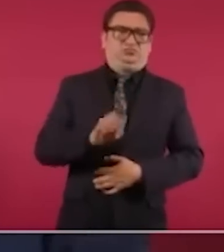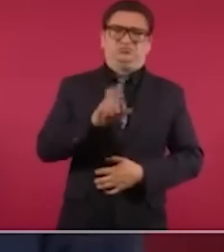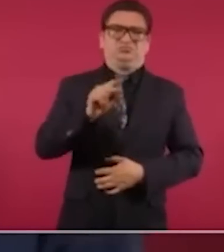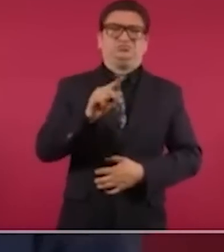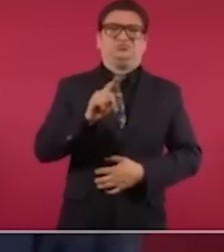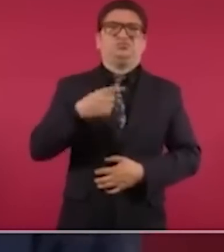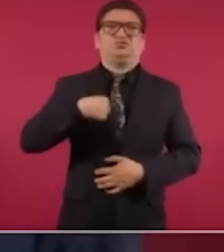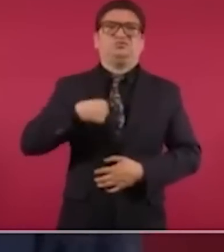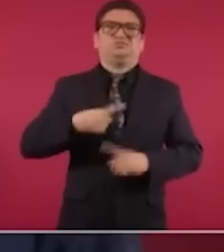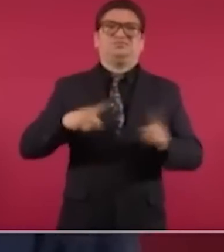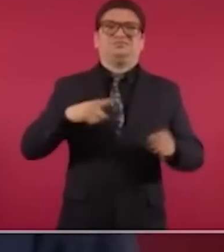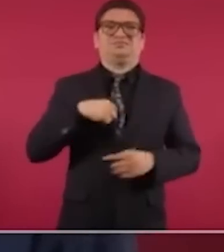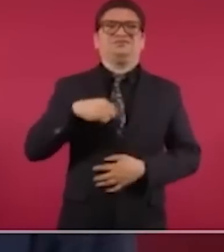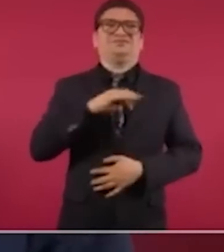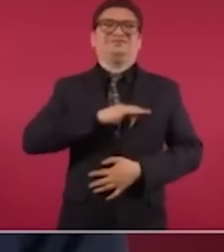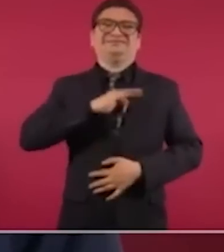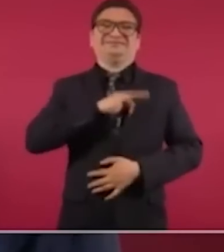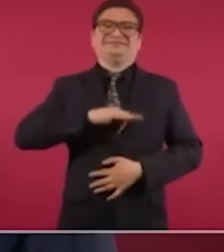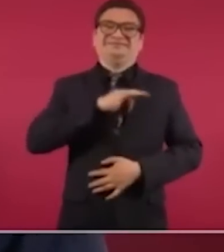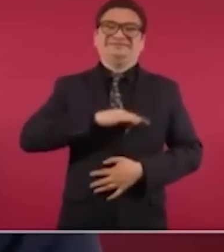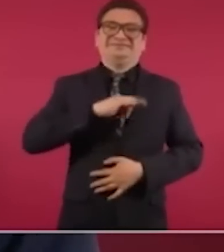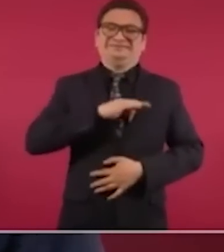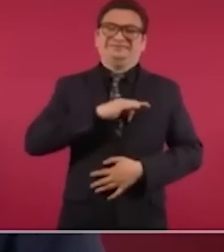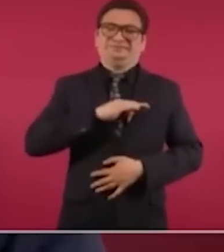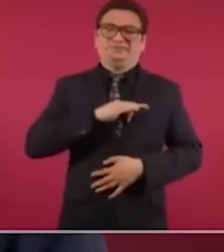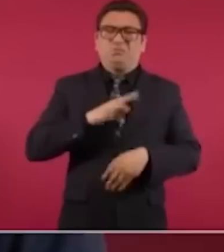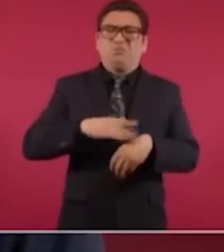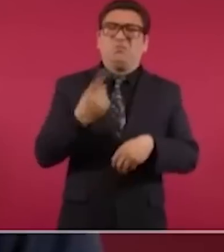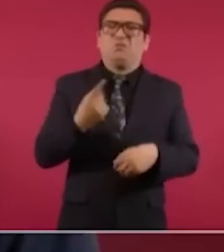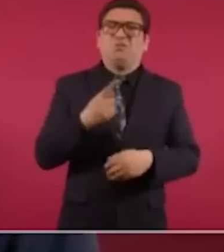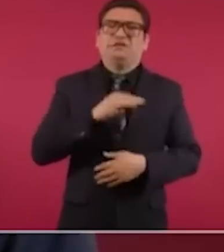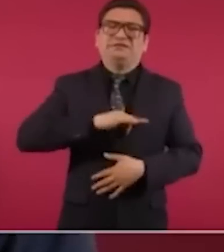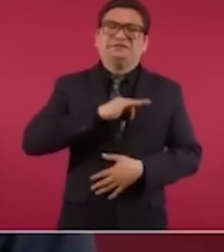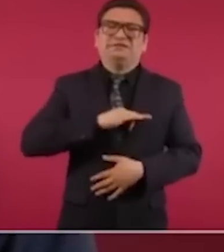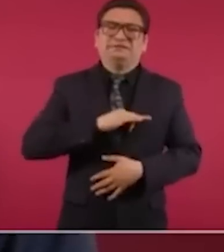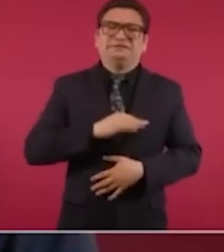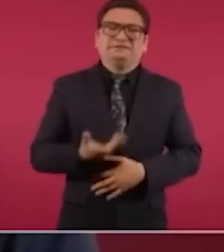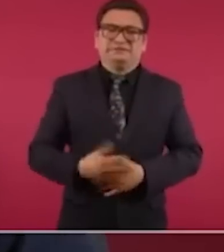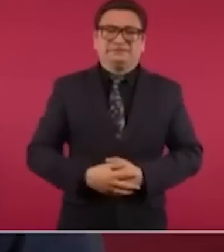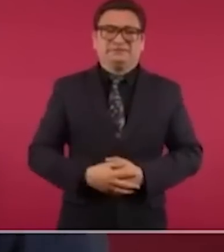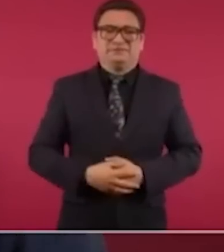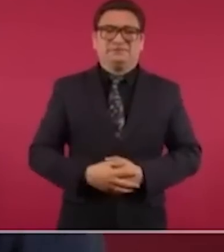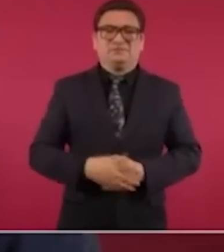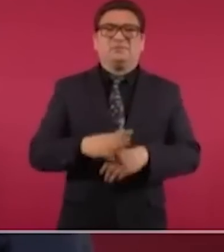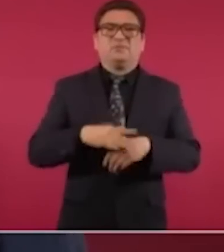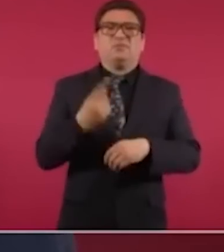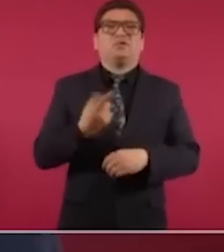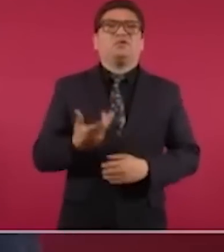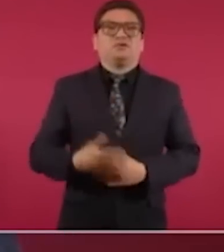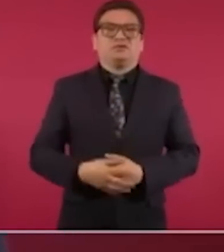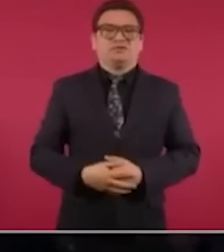soy feliz porque soy feliz porque